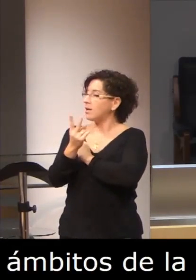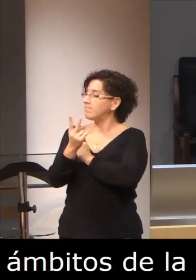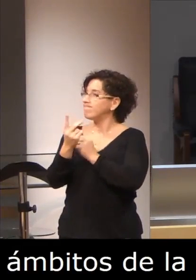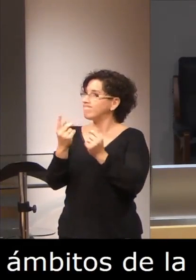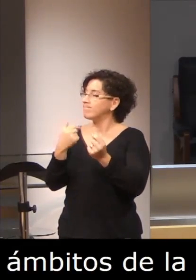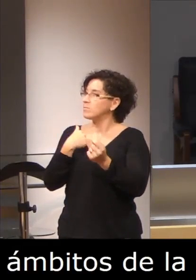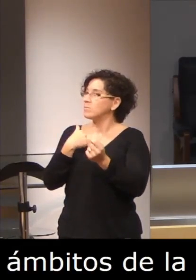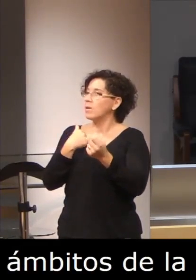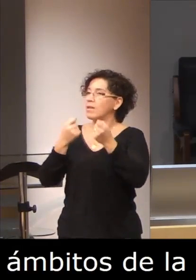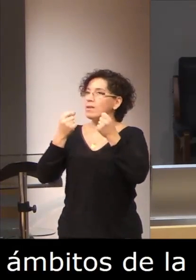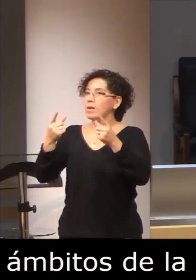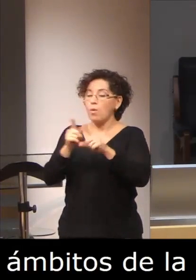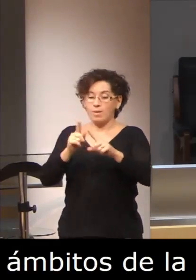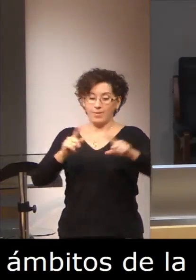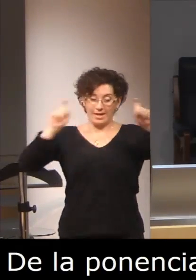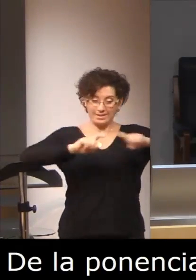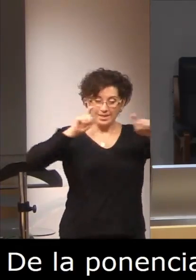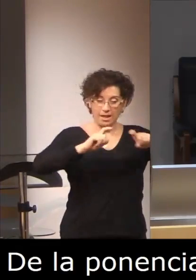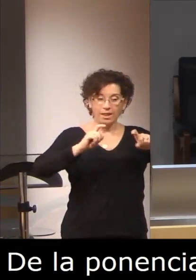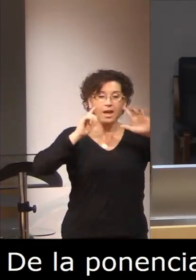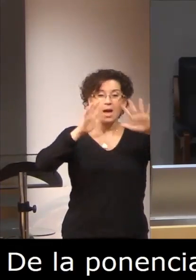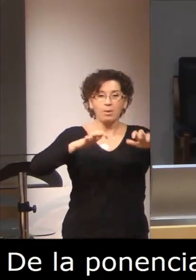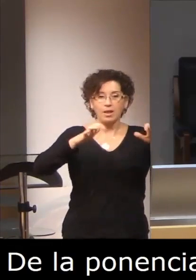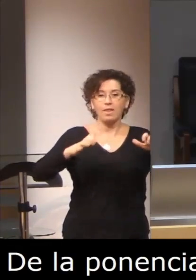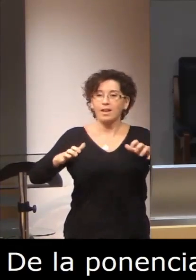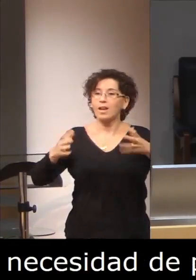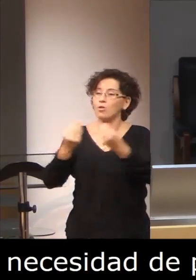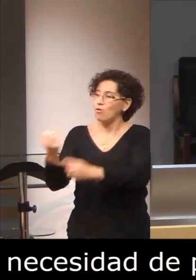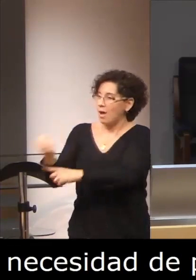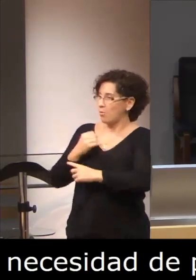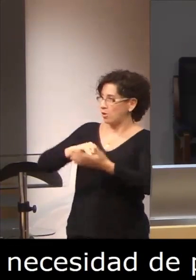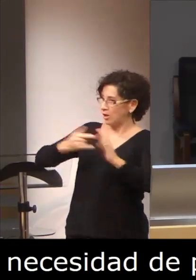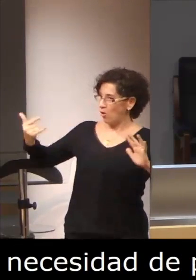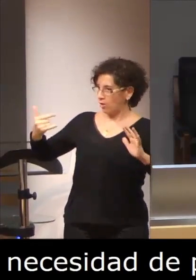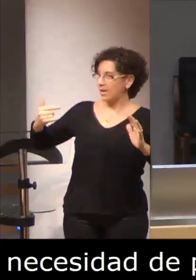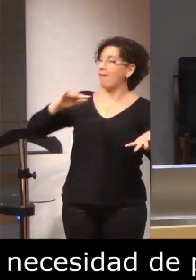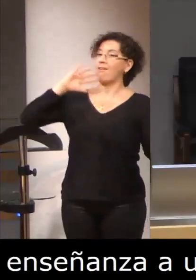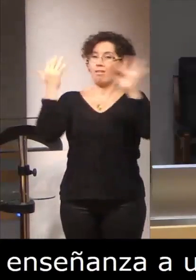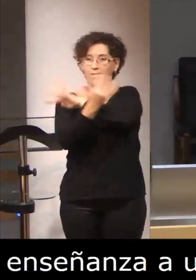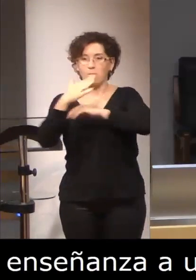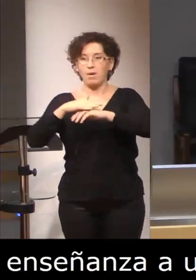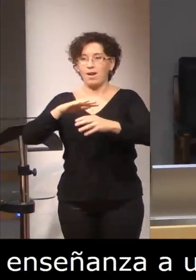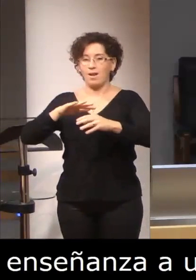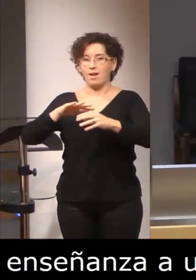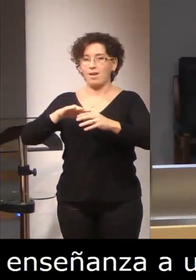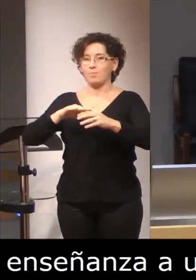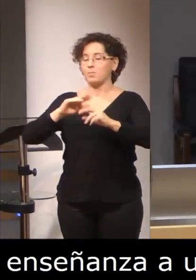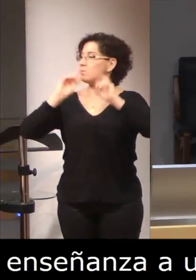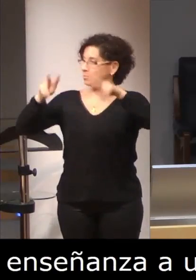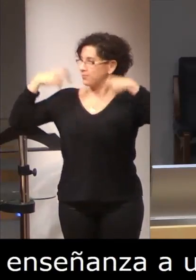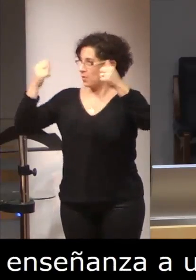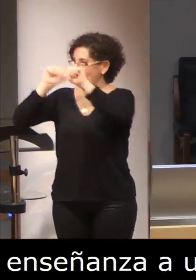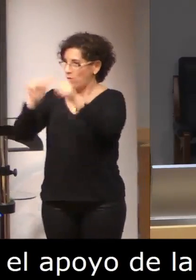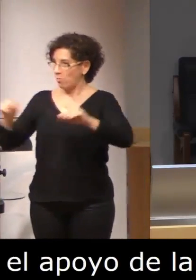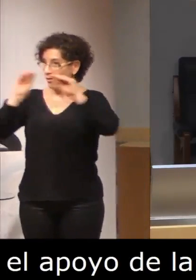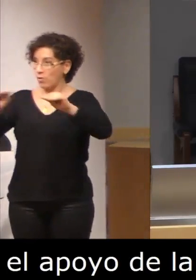modelo de enseñanza a un modelo de aprendizaje y el apoyo de la tecnología para conseguir este paso. Y de la que